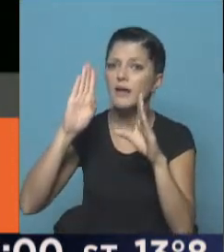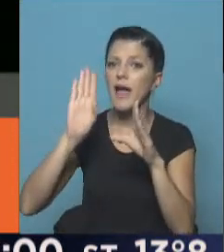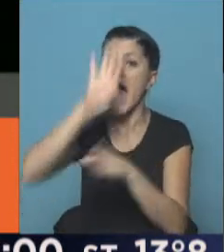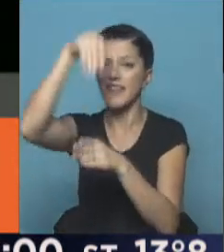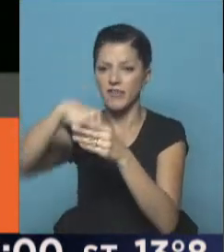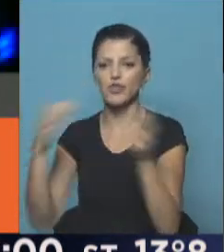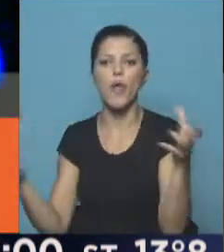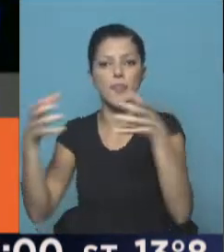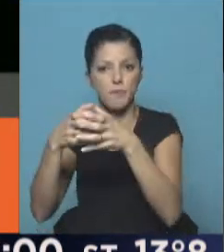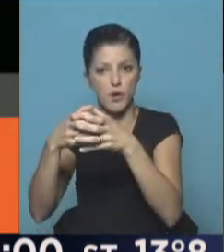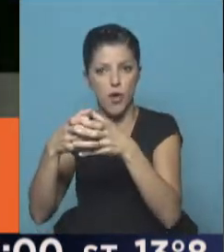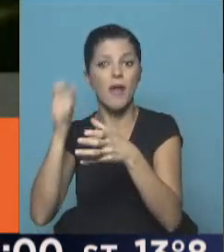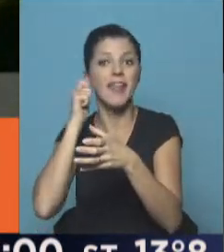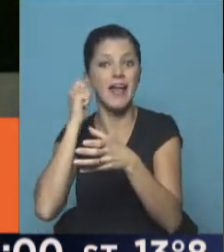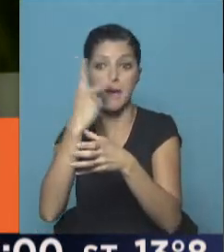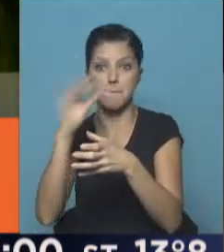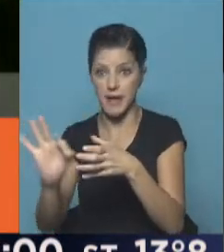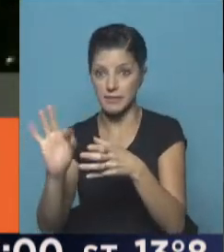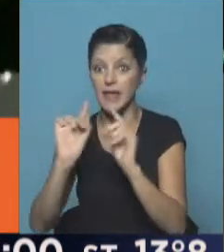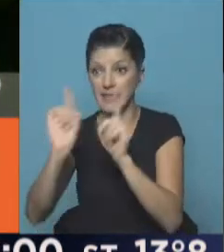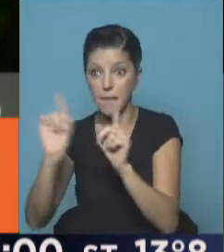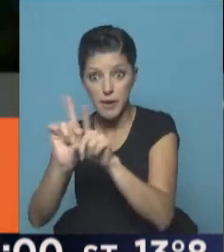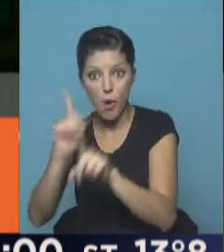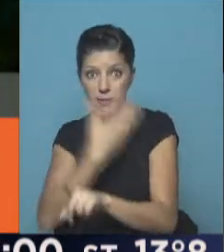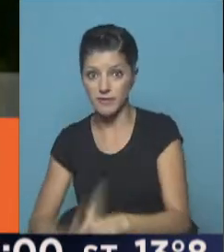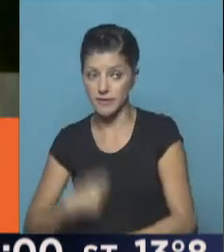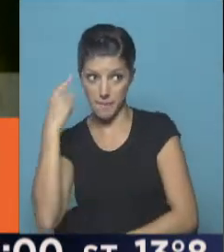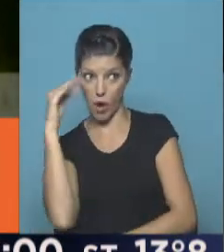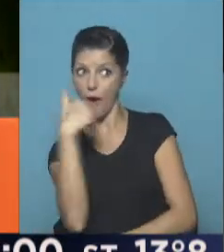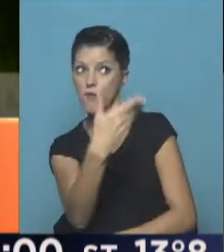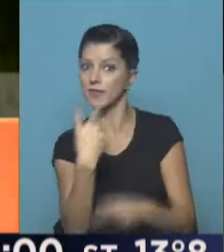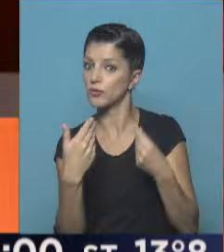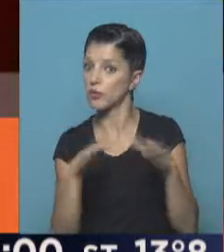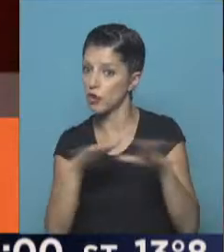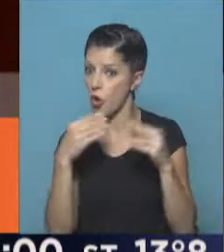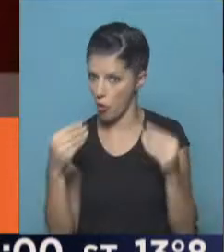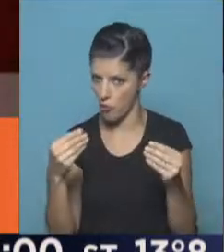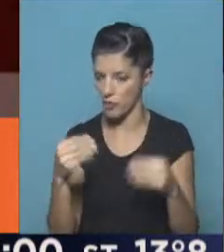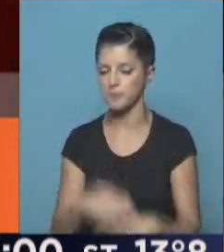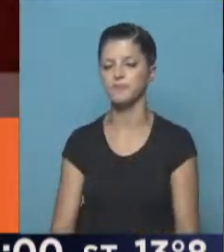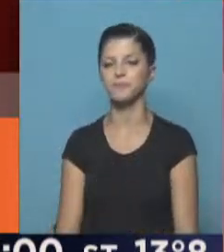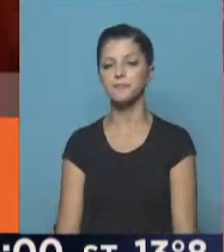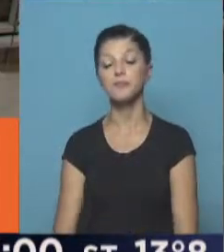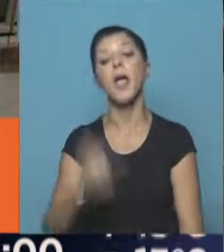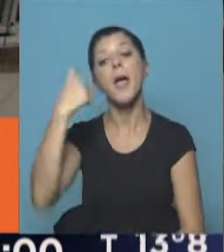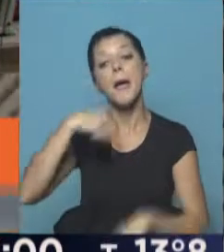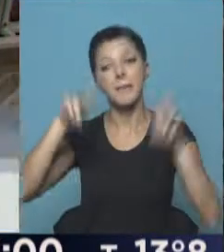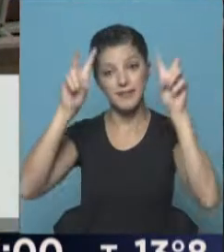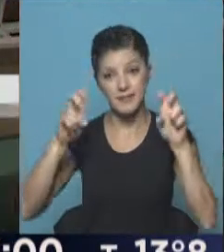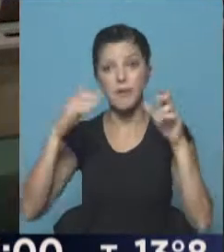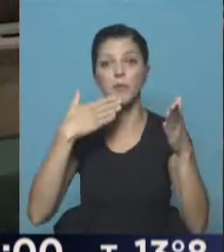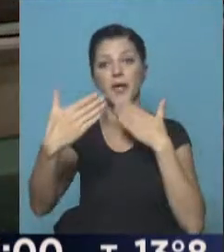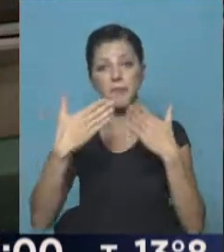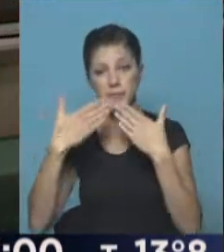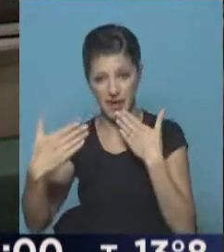esta vez, incluso los que estaban adentro estaban muy pendientes de lo que pasa afuera. Para conversar sobre esto, sobre lo que pasa afuera y también sobre lo que está pasando